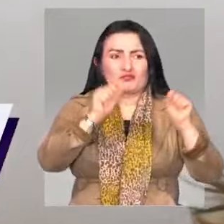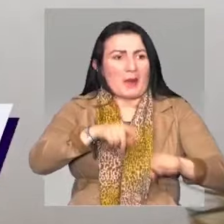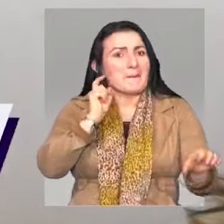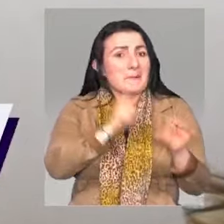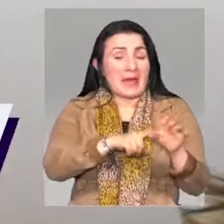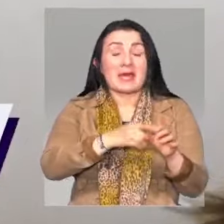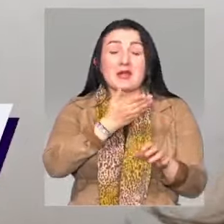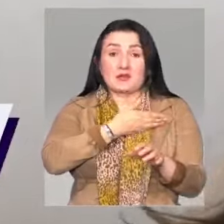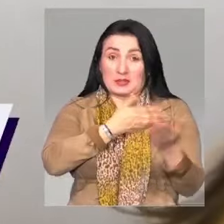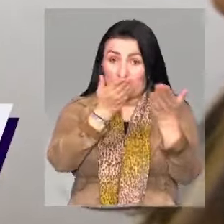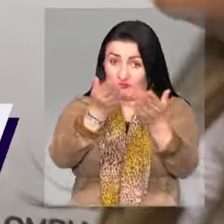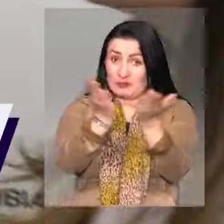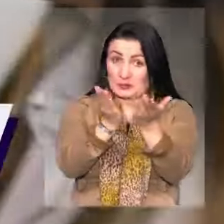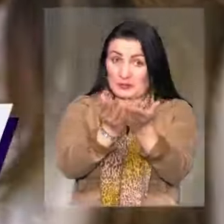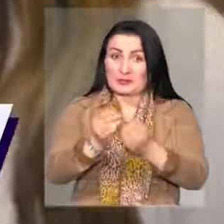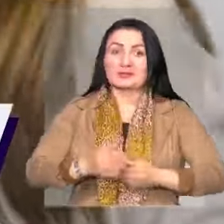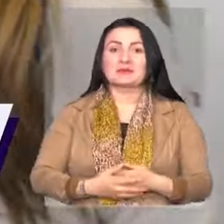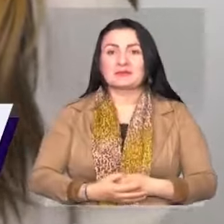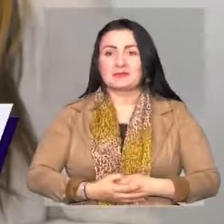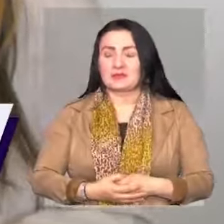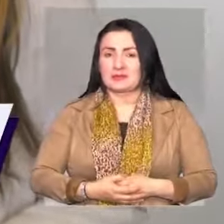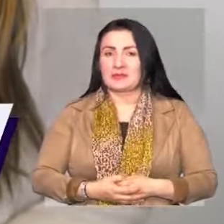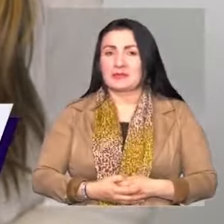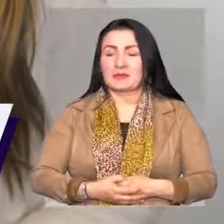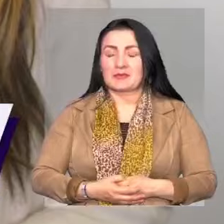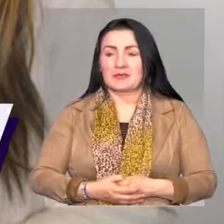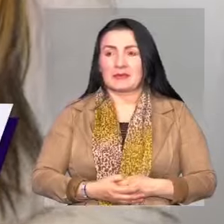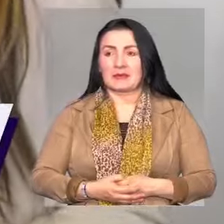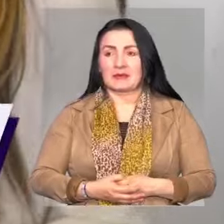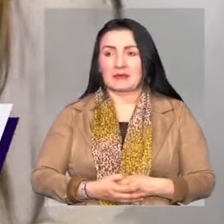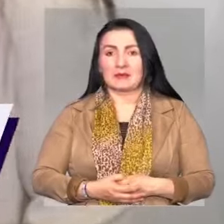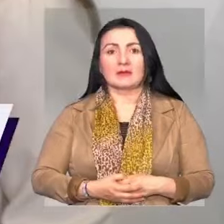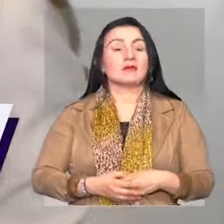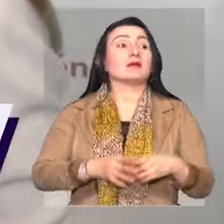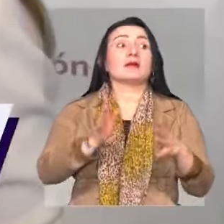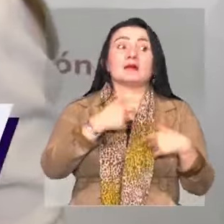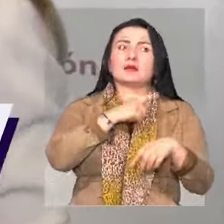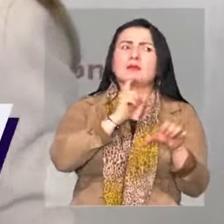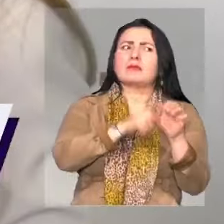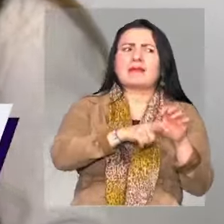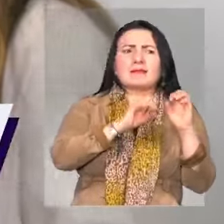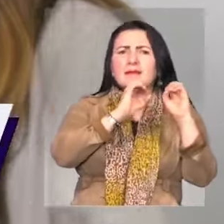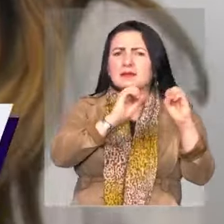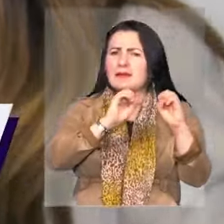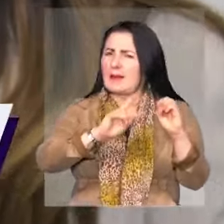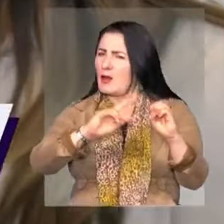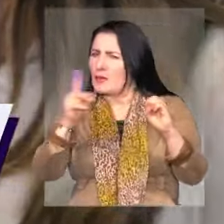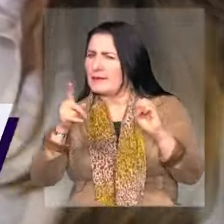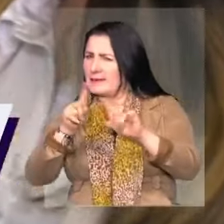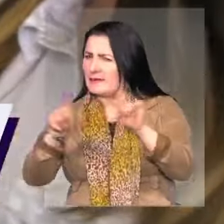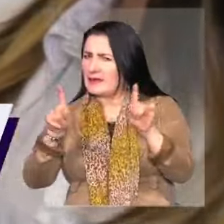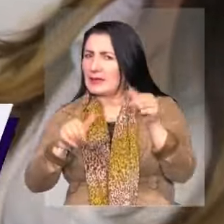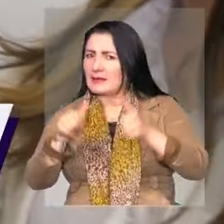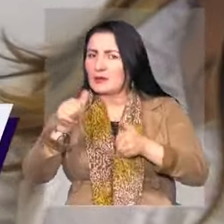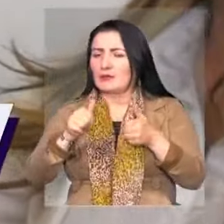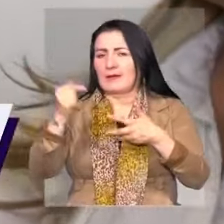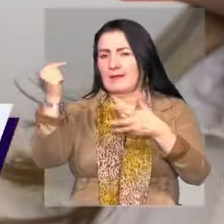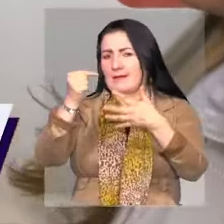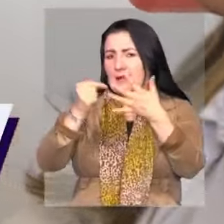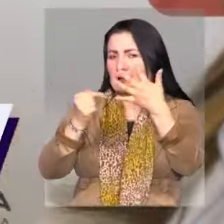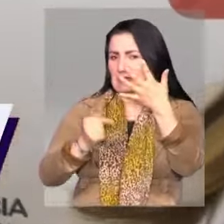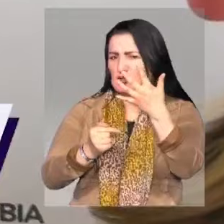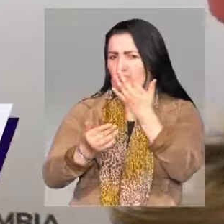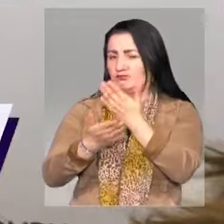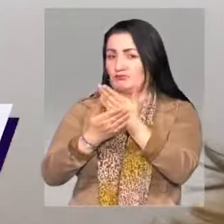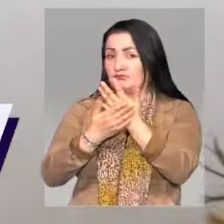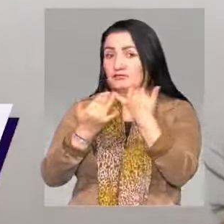la educación, ustedes pueden estudiar. Ministra, ¿principales diferencias con la matrícula cero que ya conocemos? El cambio de requisitos.